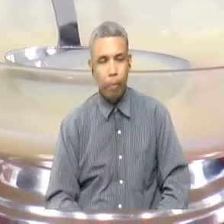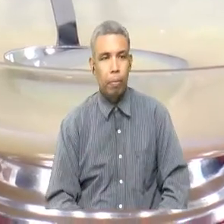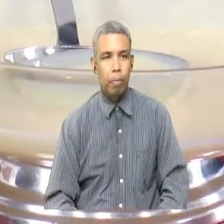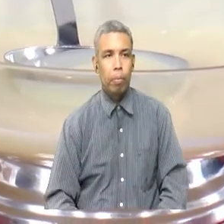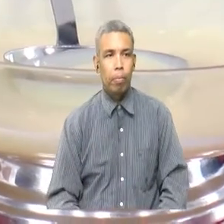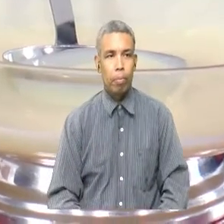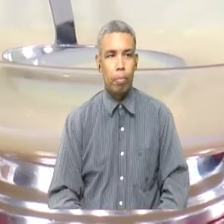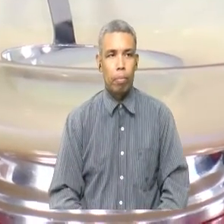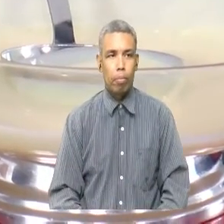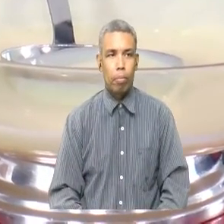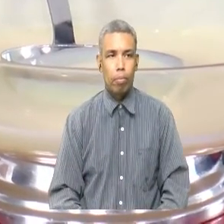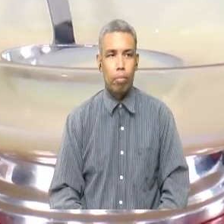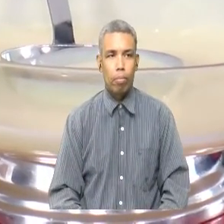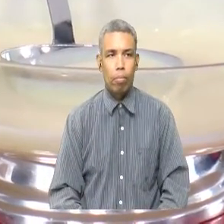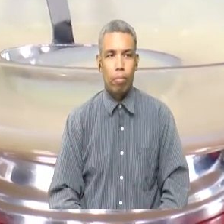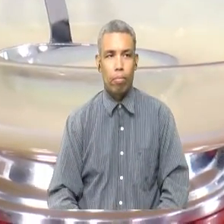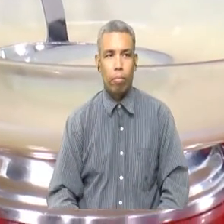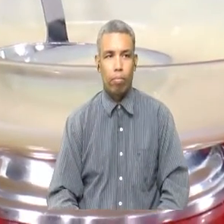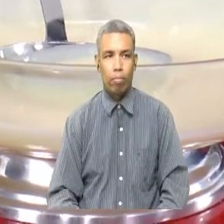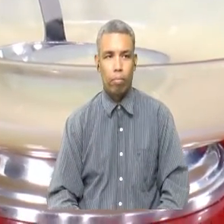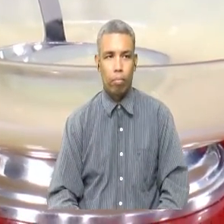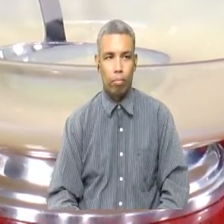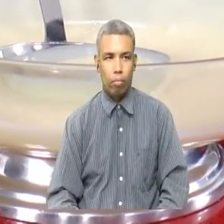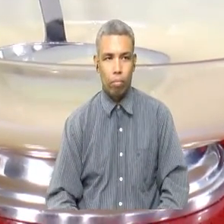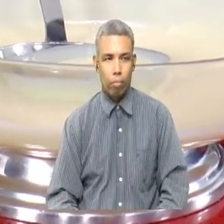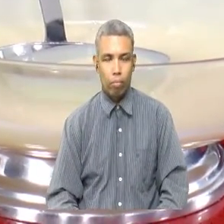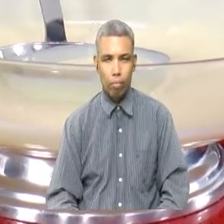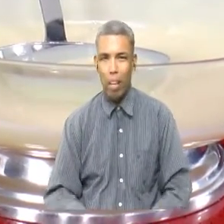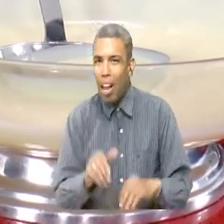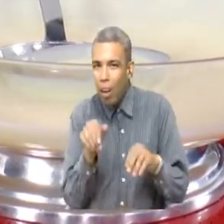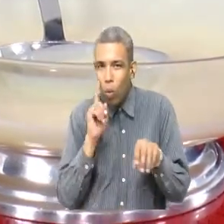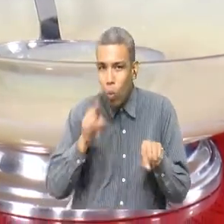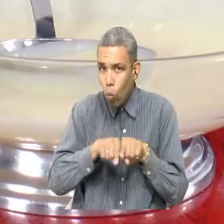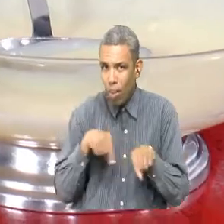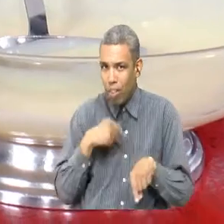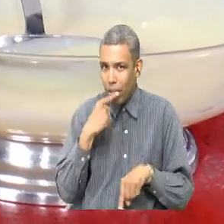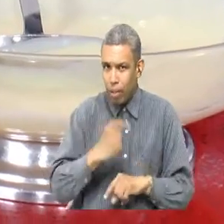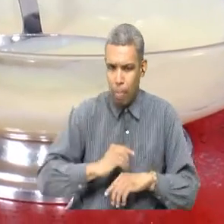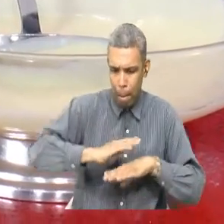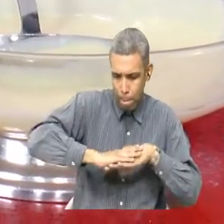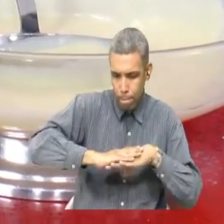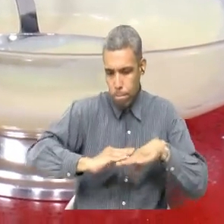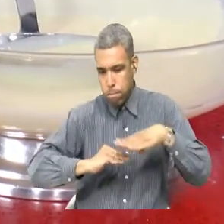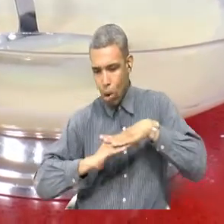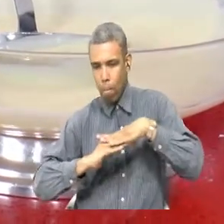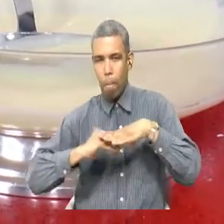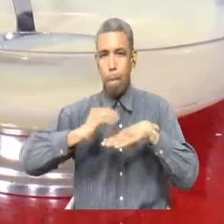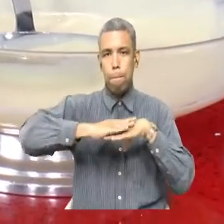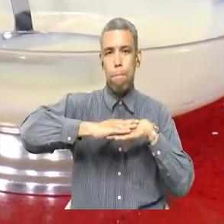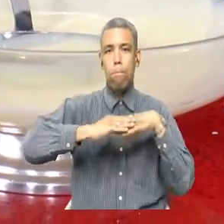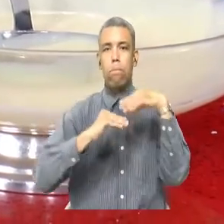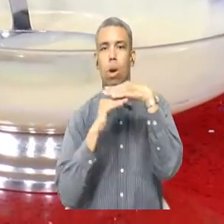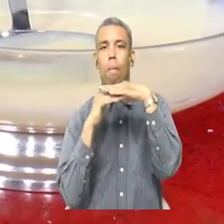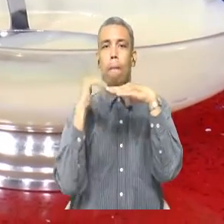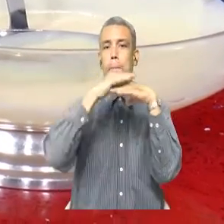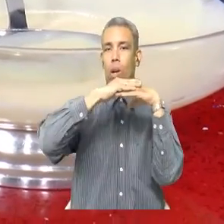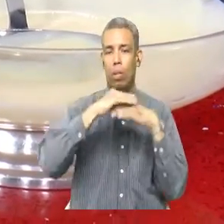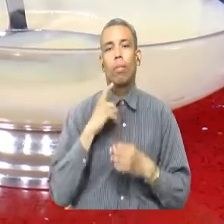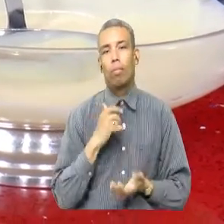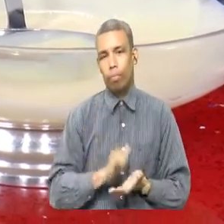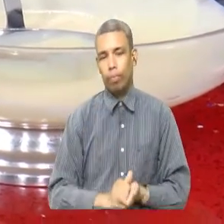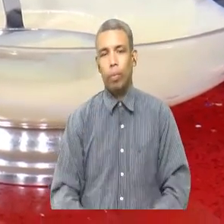Esa que ya está. Completan aquí con esta. Listo. Ok. Y de pronto acá le cabe otro sí, pedacito. Acá hay otra vez.